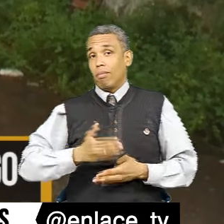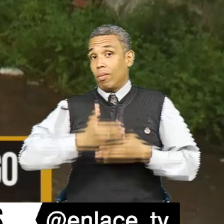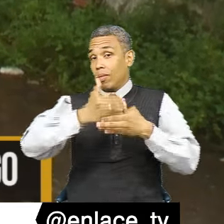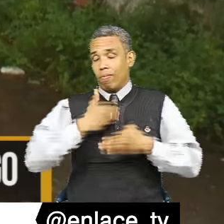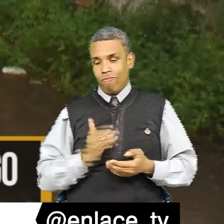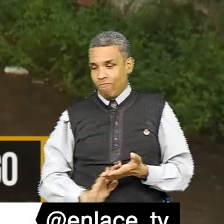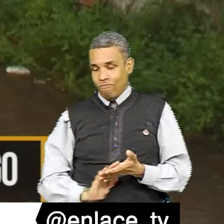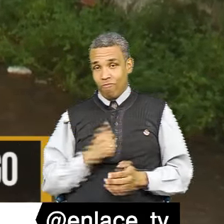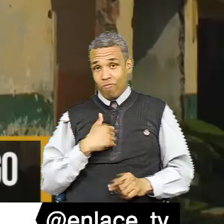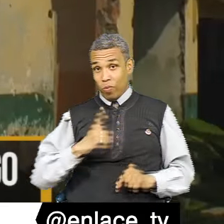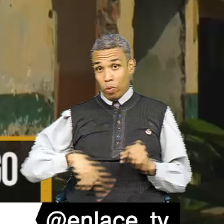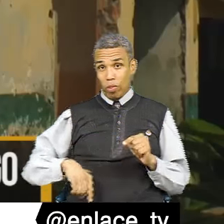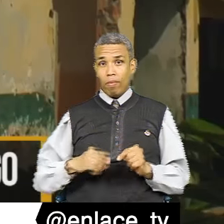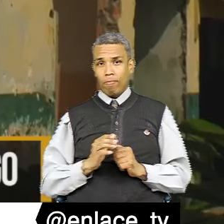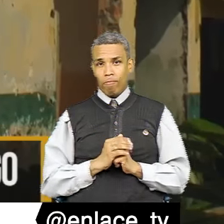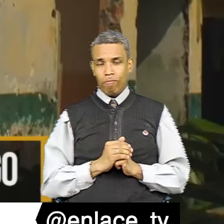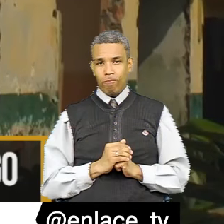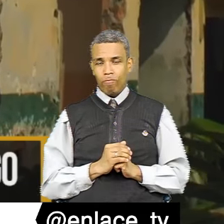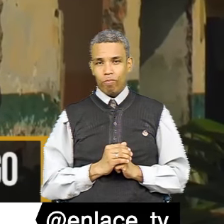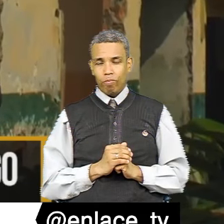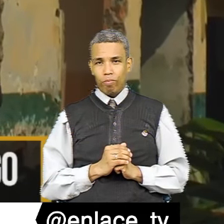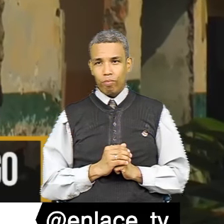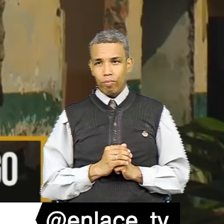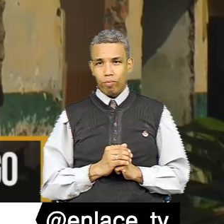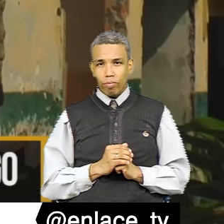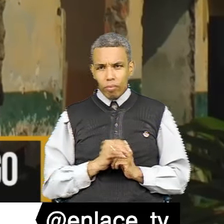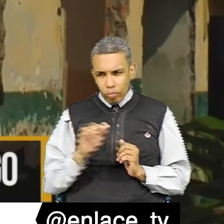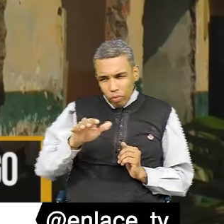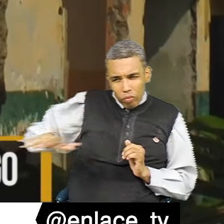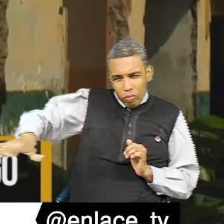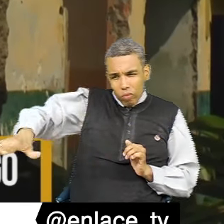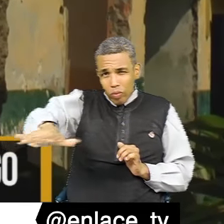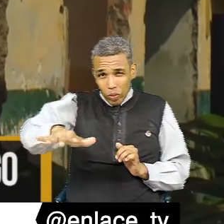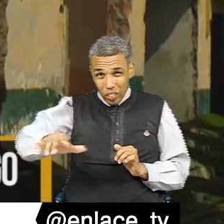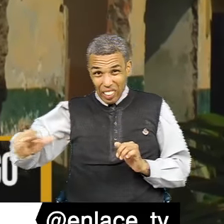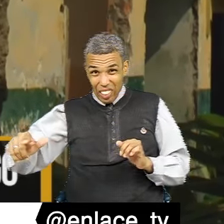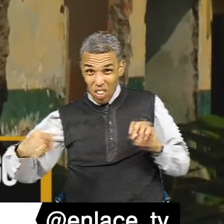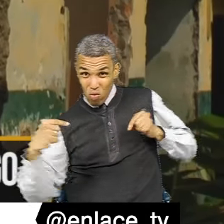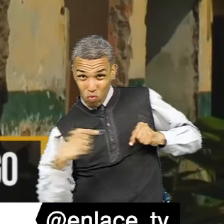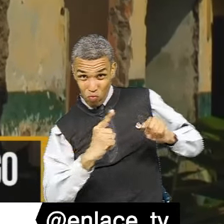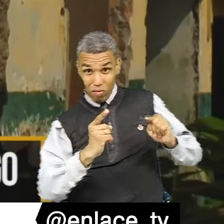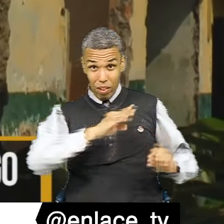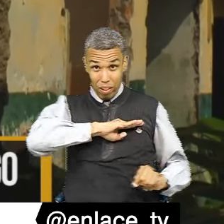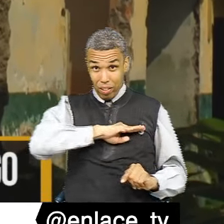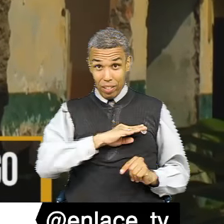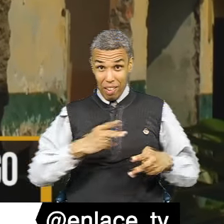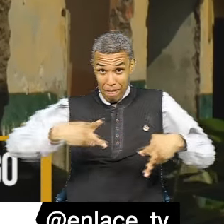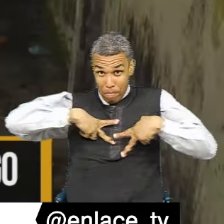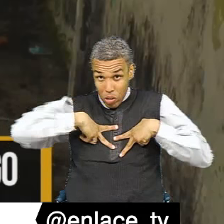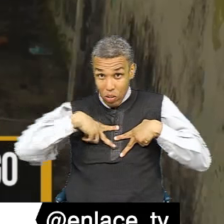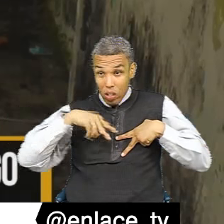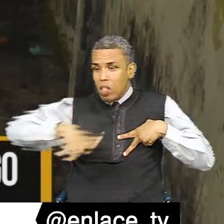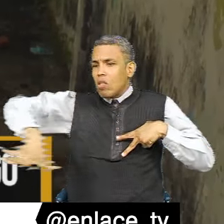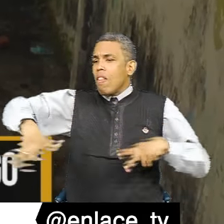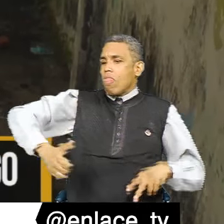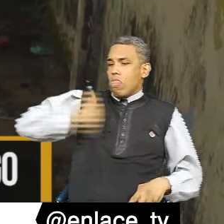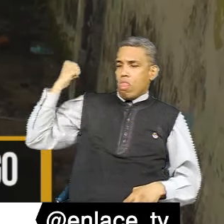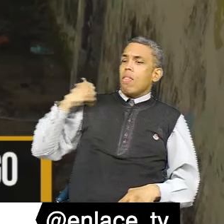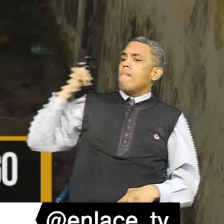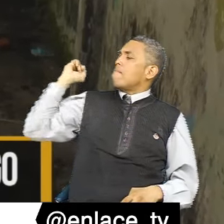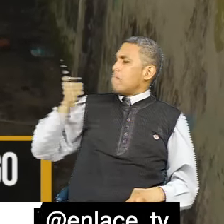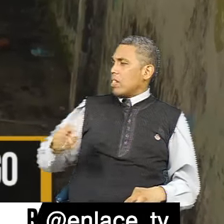adicionalmente a esto, la titularidad del predio no está a nombre del municipio, no nos permite a nosotros como